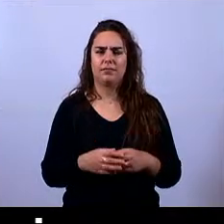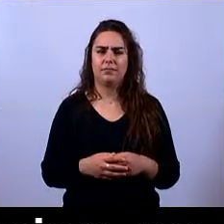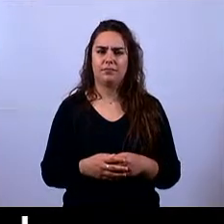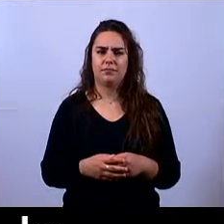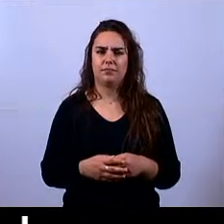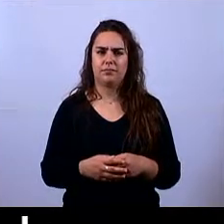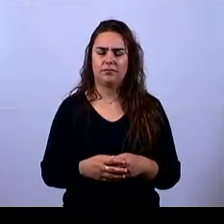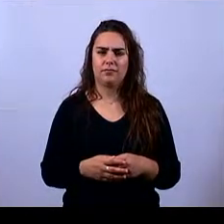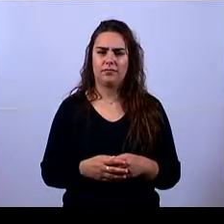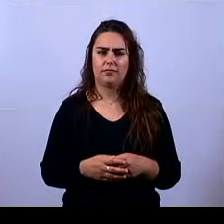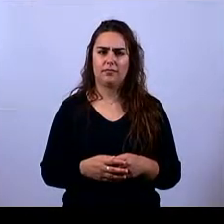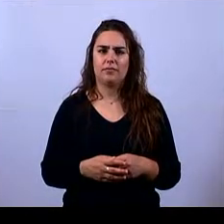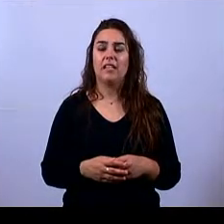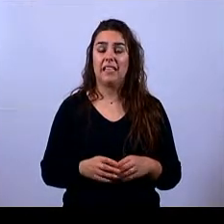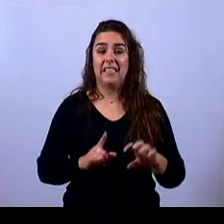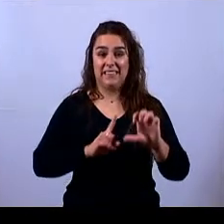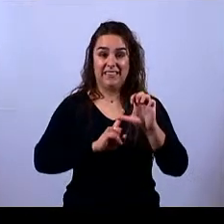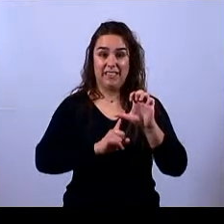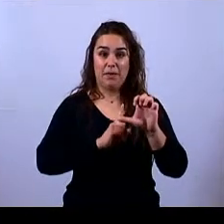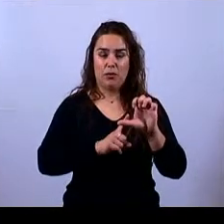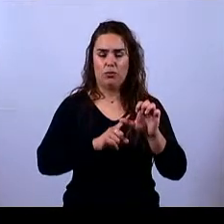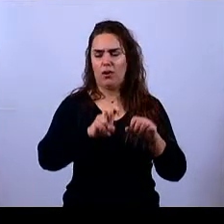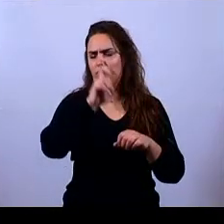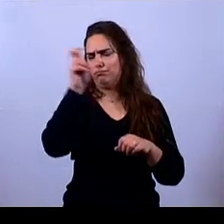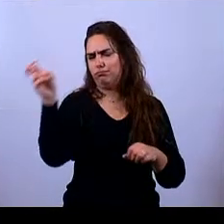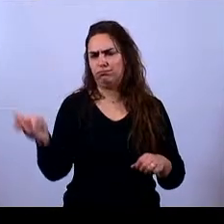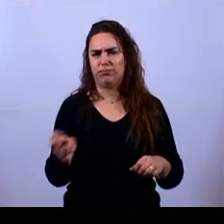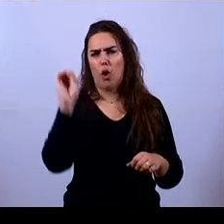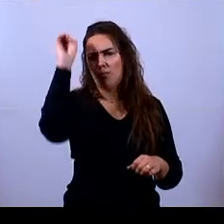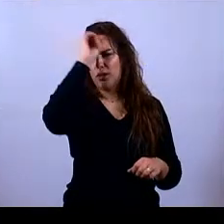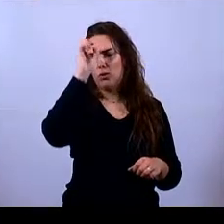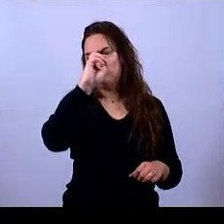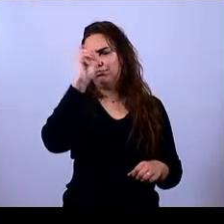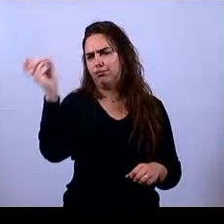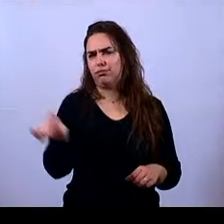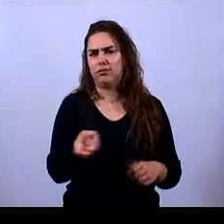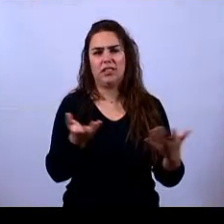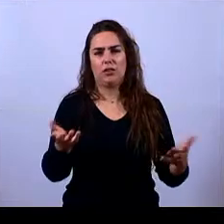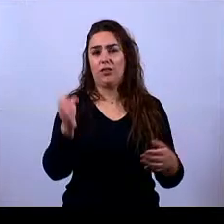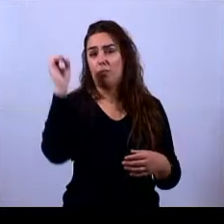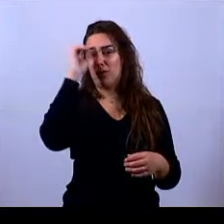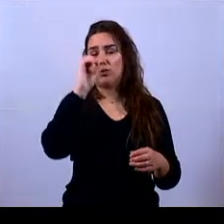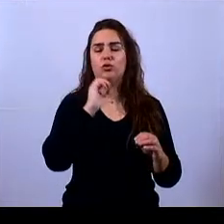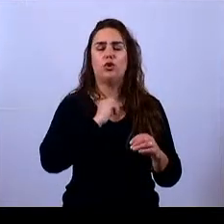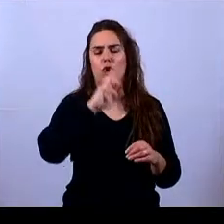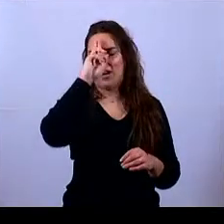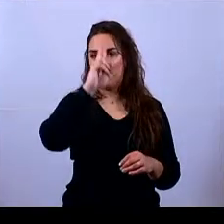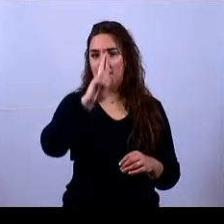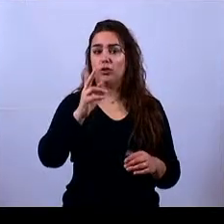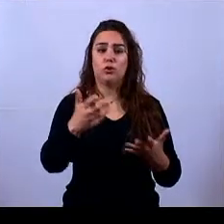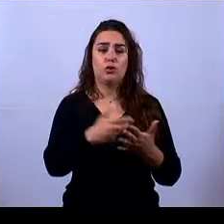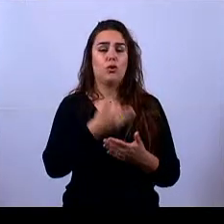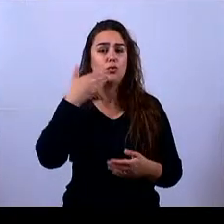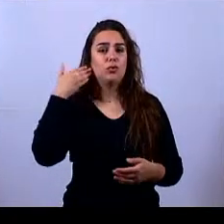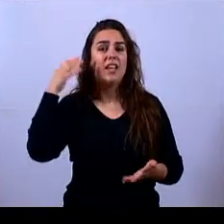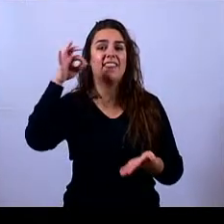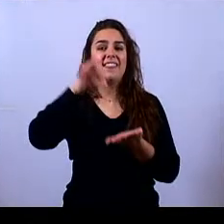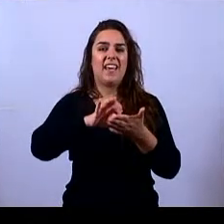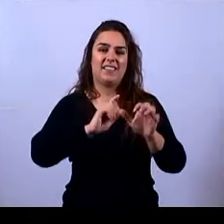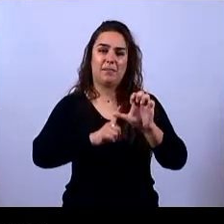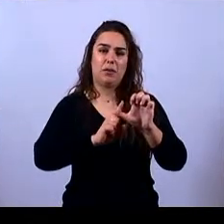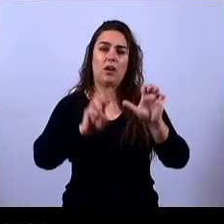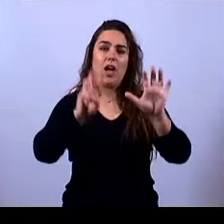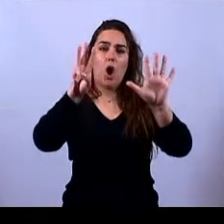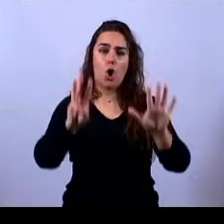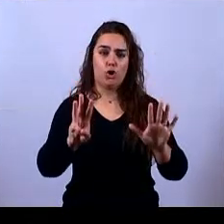Bueno, Extremadura es muy diversa y tiene muchas opiniones y respetamos todas las opiniones. Todos tenemos que estar orgullosos del Día de Extremadura, del día